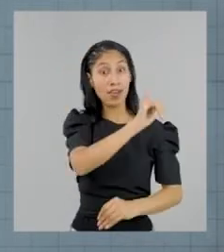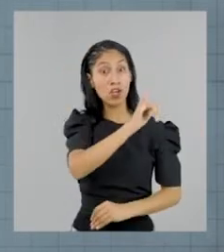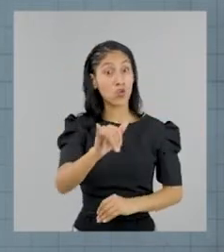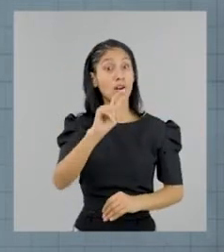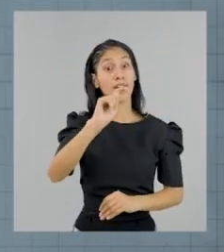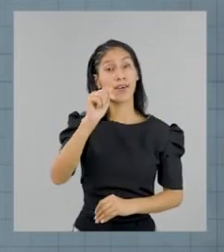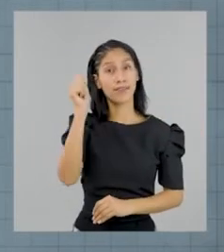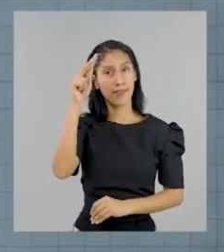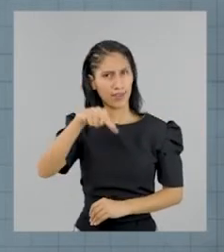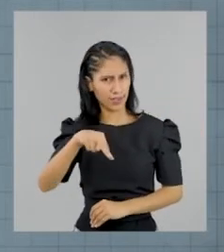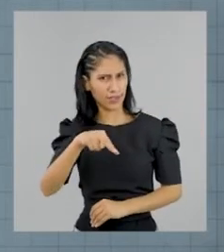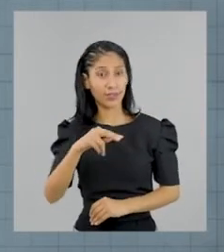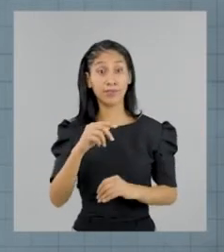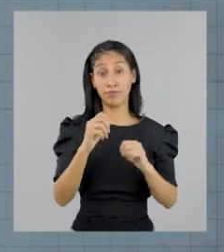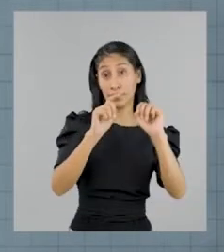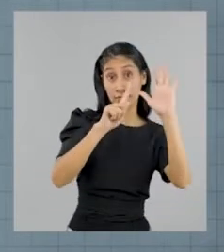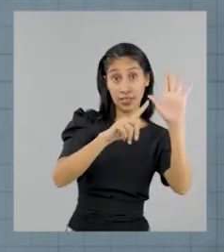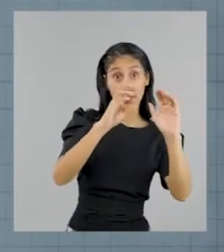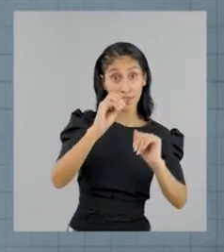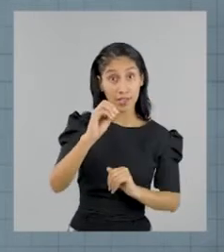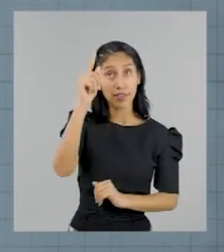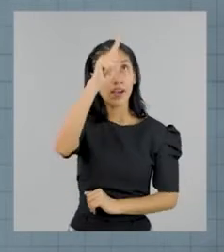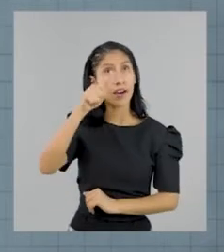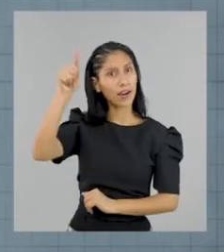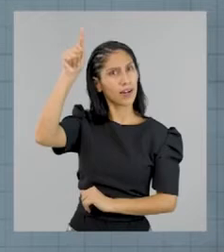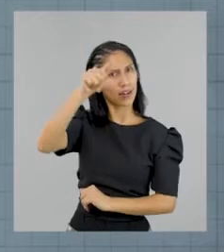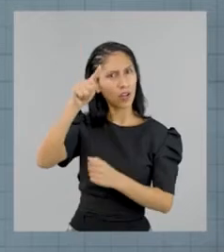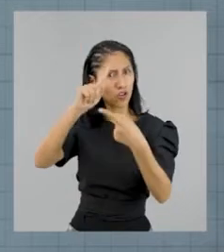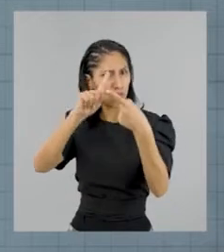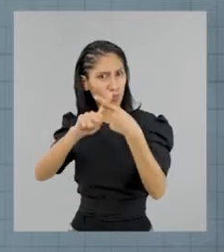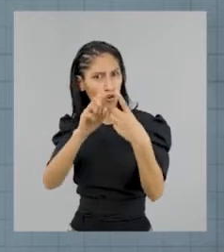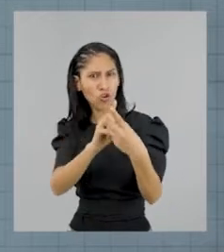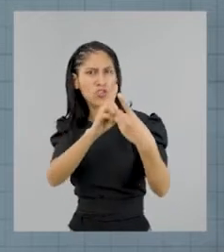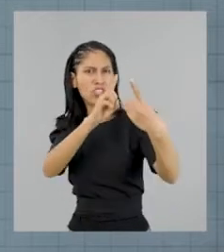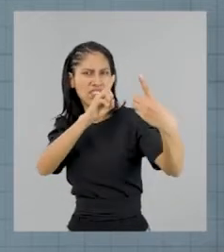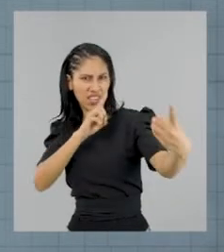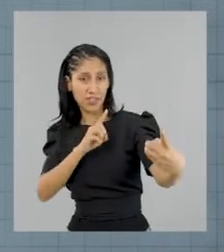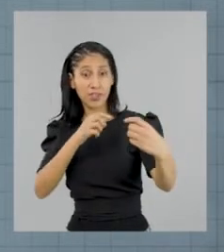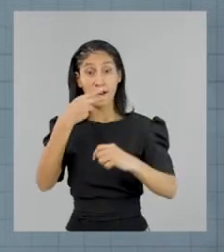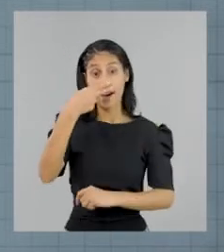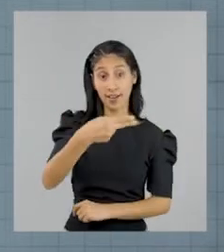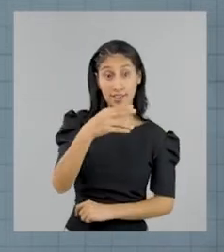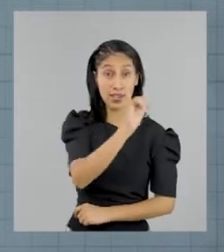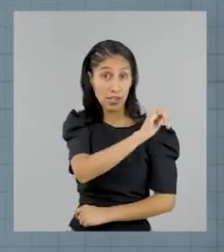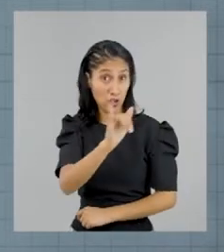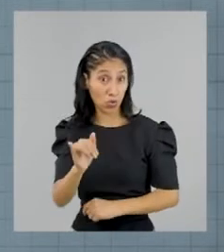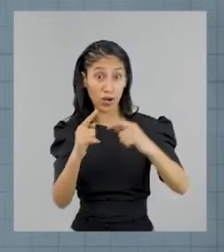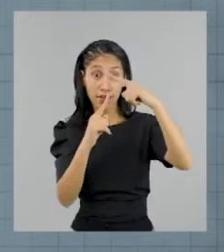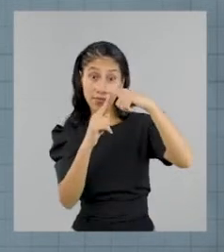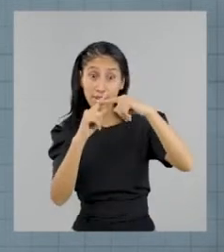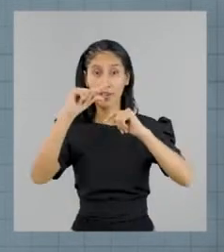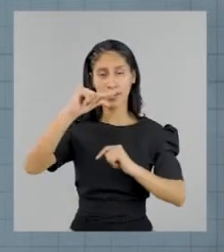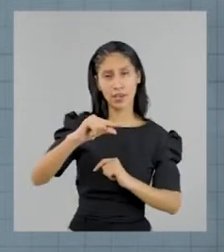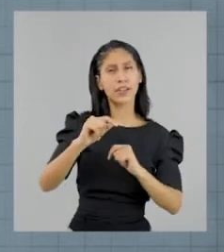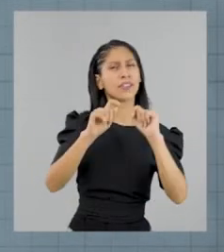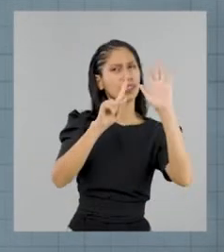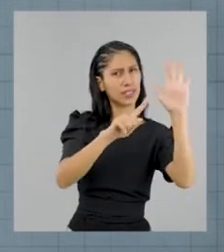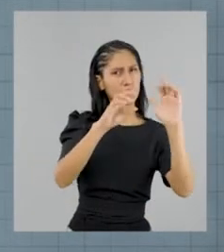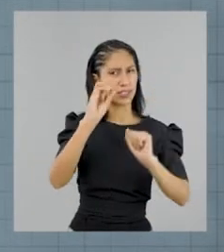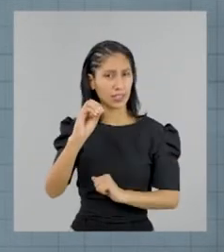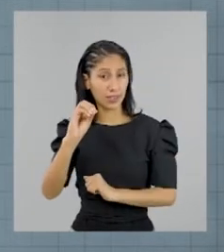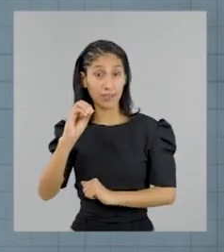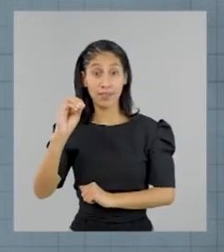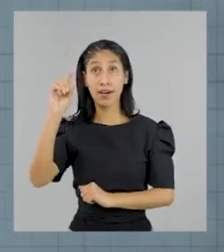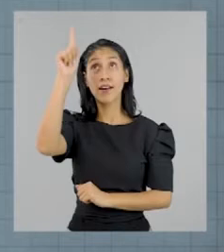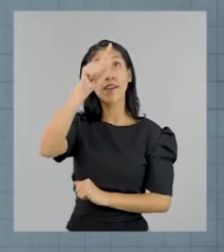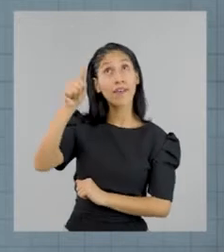a tangente 60 grados por distancia. Entonces, h igual tangente 60